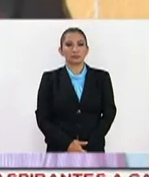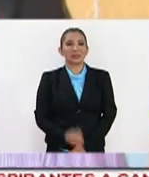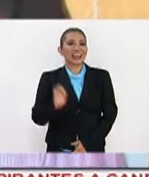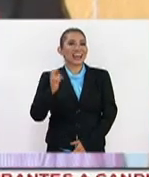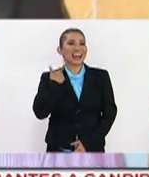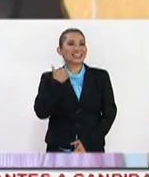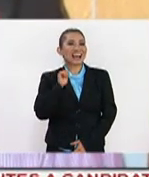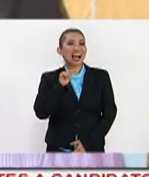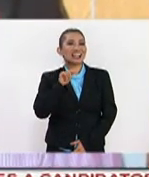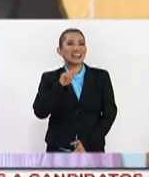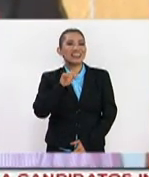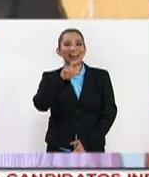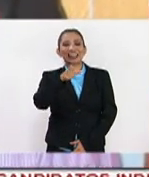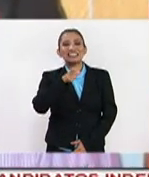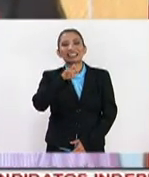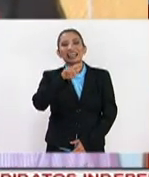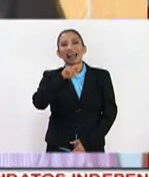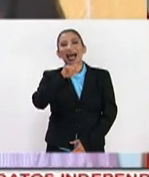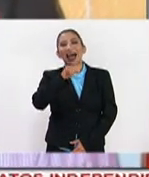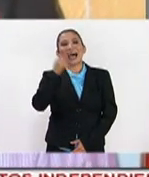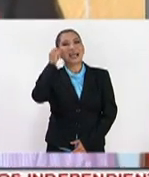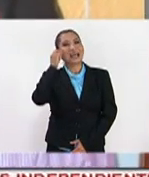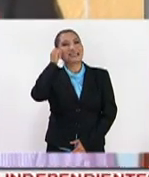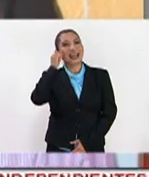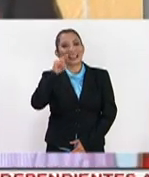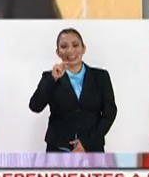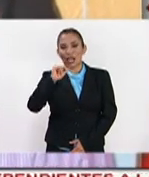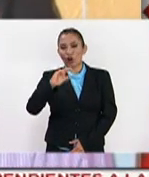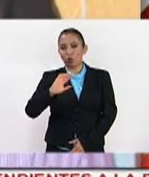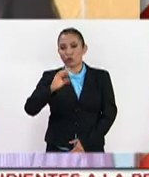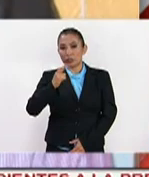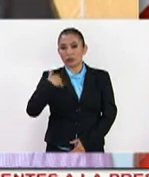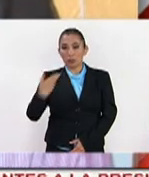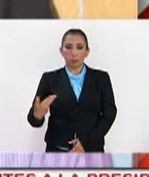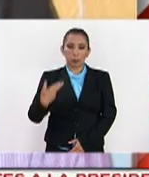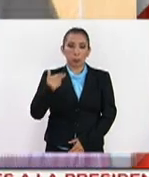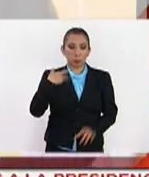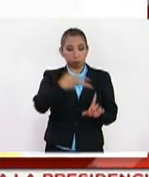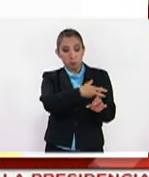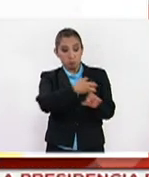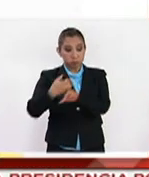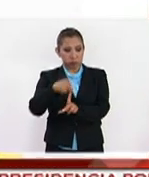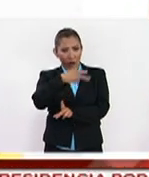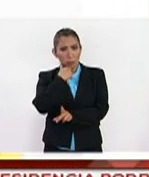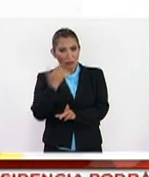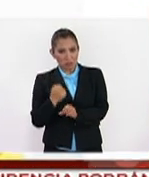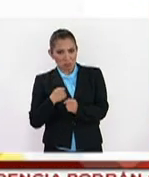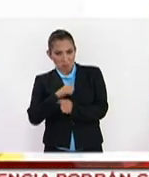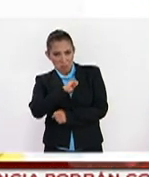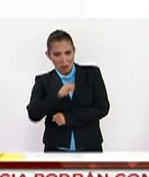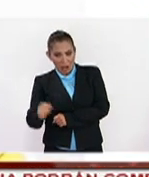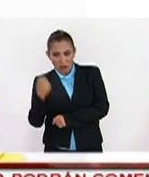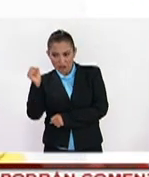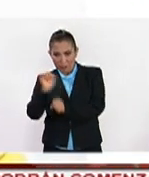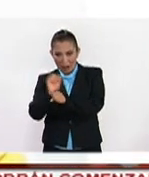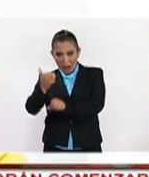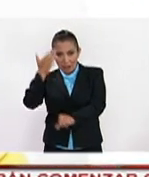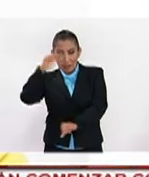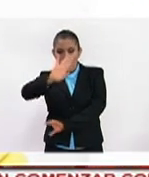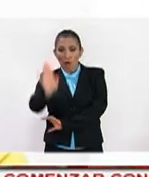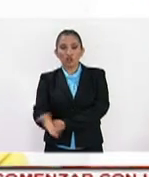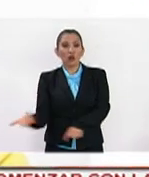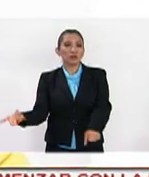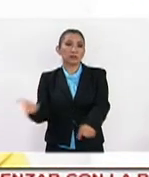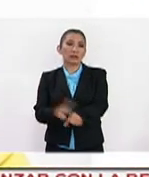El exalcalde de Citlala Guerrero, Francisco Tecuchillo Neri, quien fue privado de su libertad por hombres armados la semana pasada, murió en